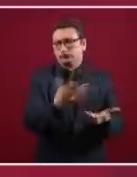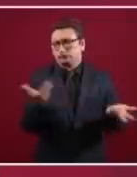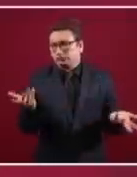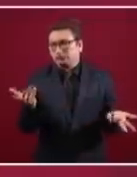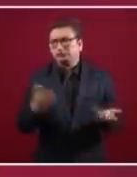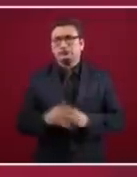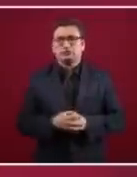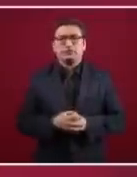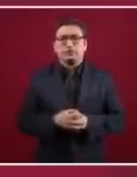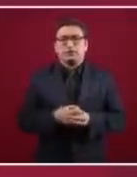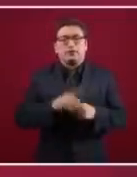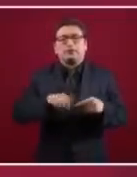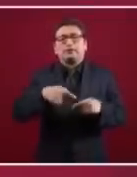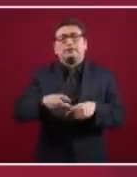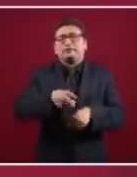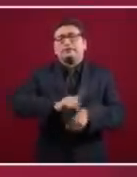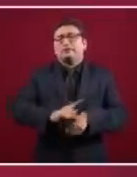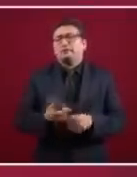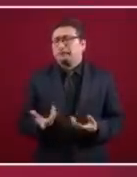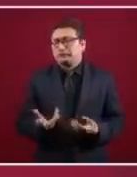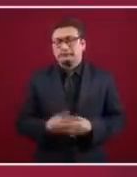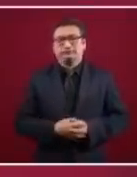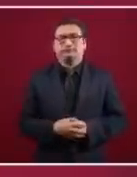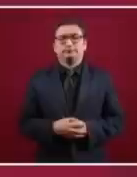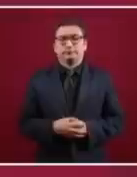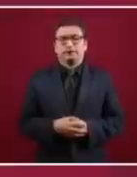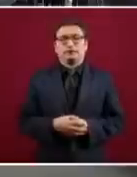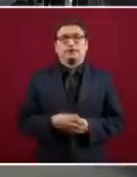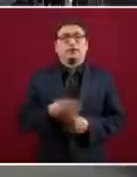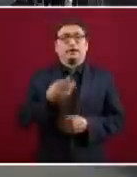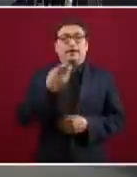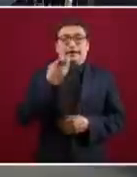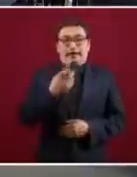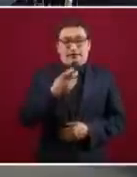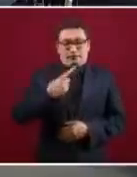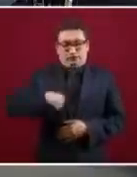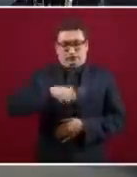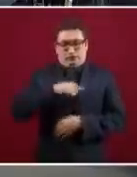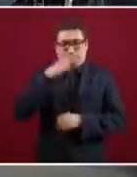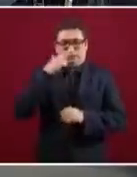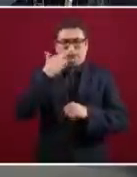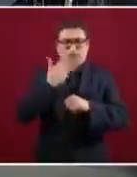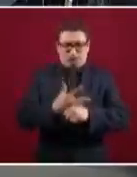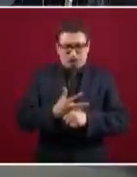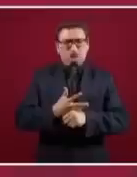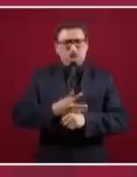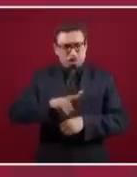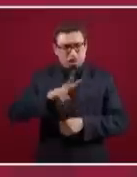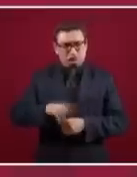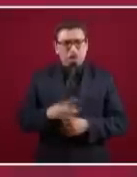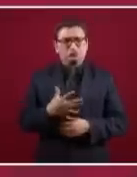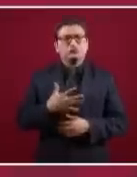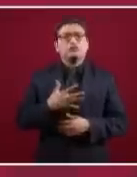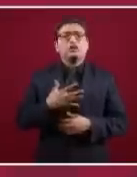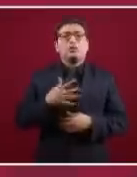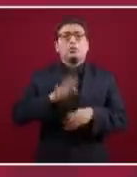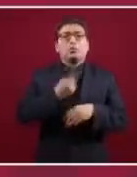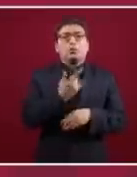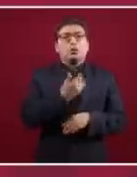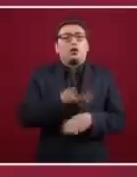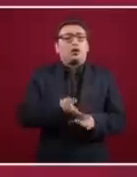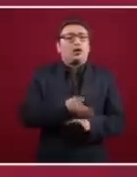a conocer al siguiente día asumiendo la responsabilidad del error